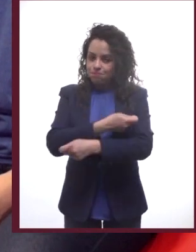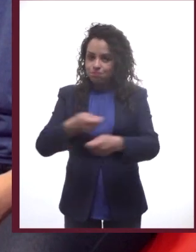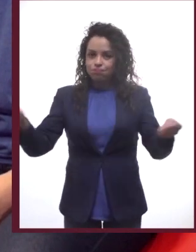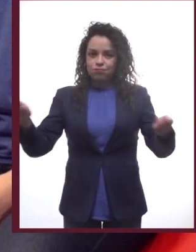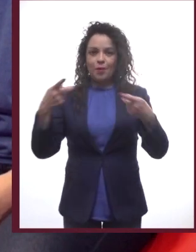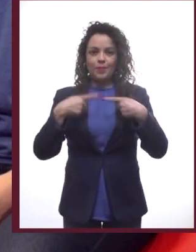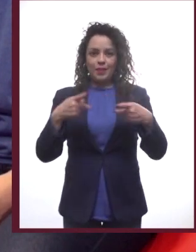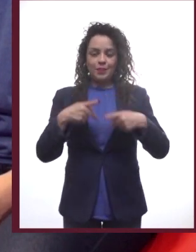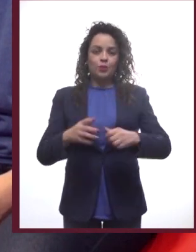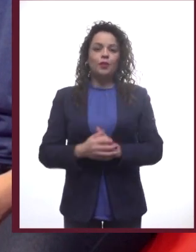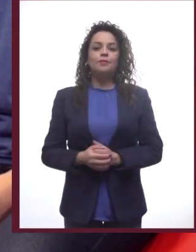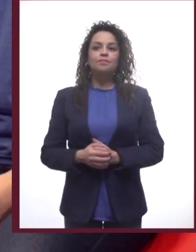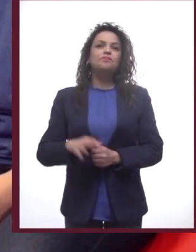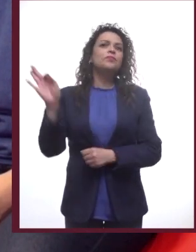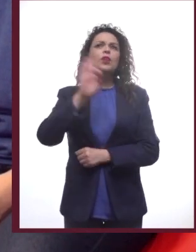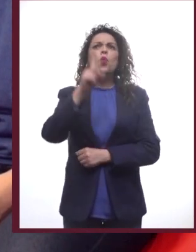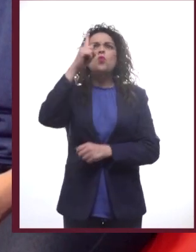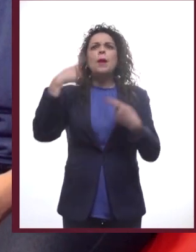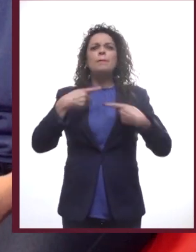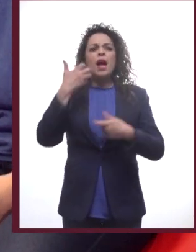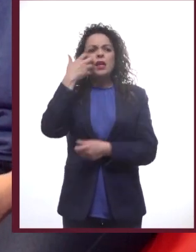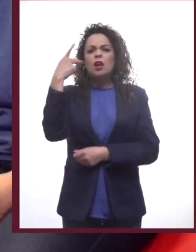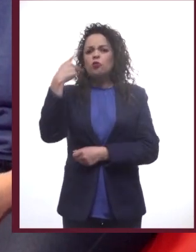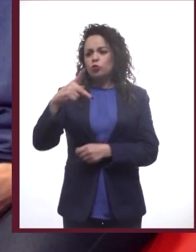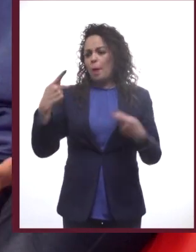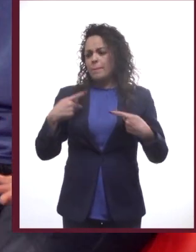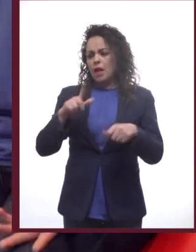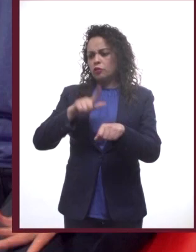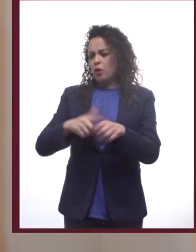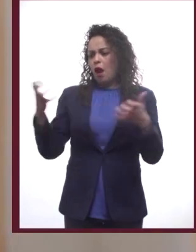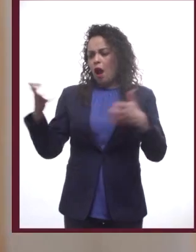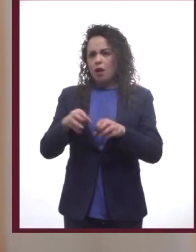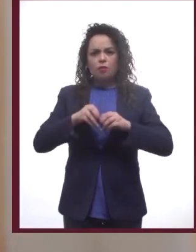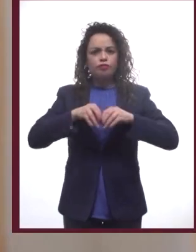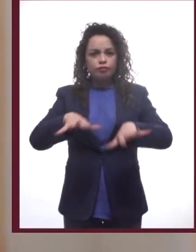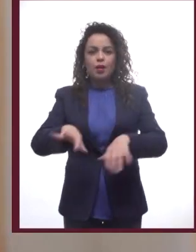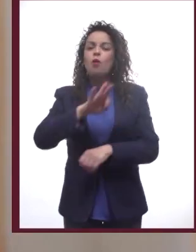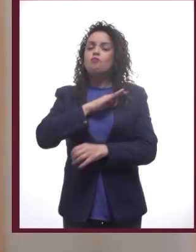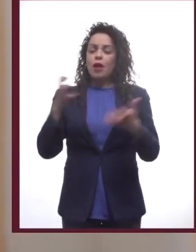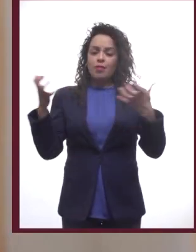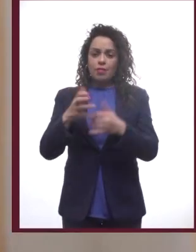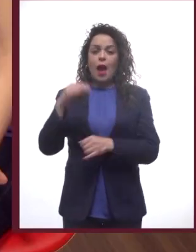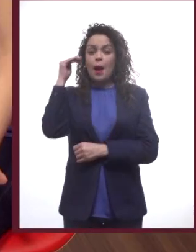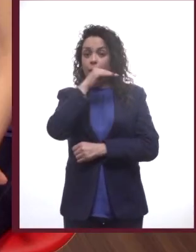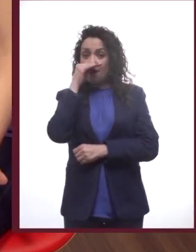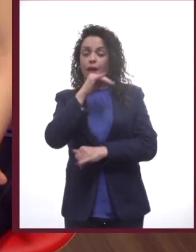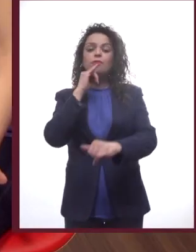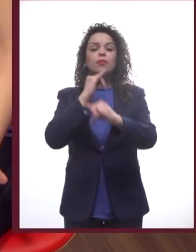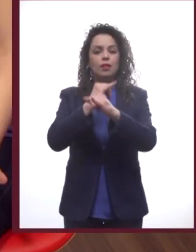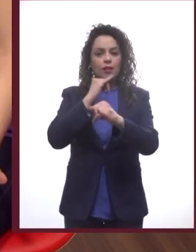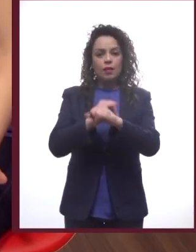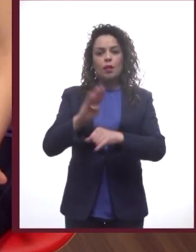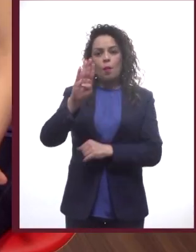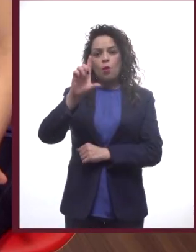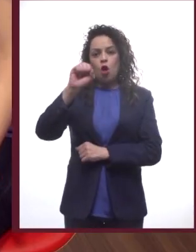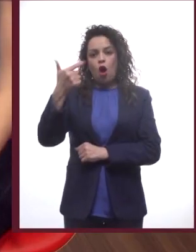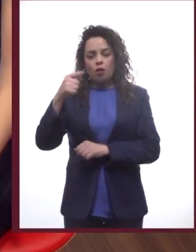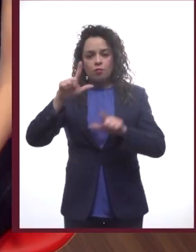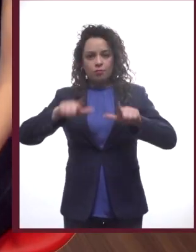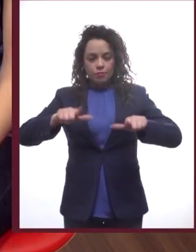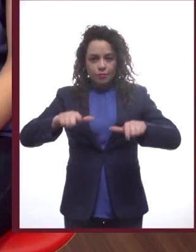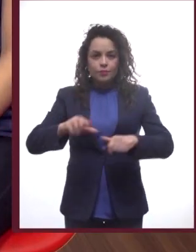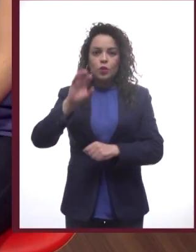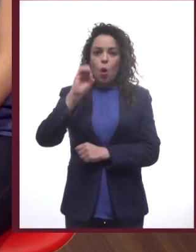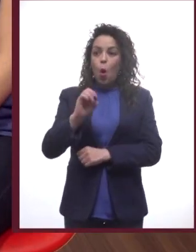de producción, distribución y difusión. ¿Y si alguien quiere publicar algo por su cuenta? Puede optar por hacerlo en línea y de